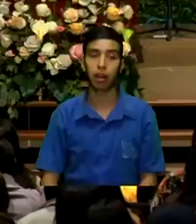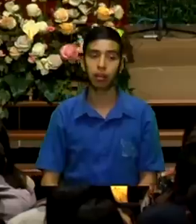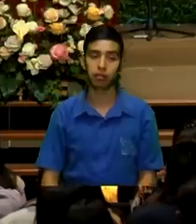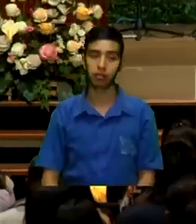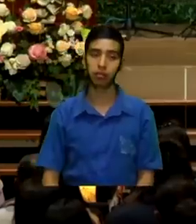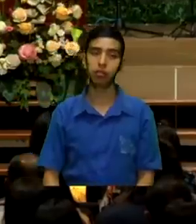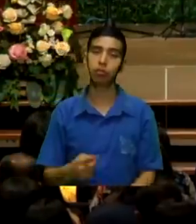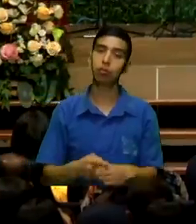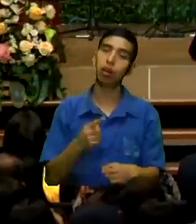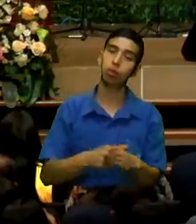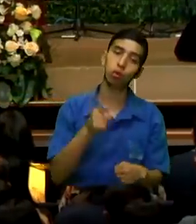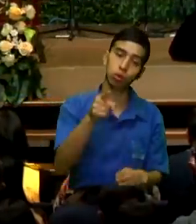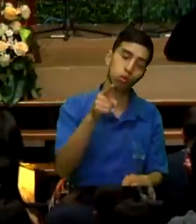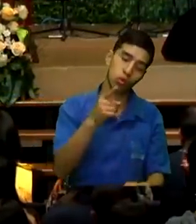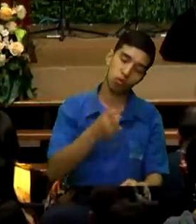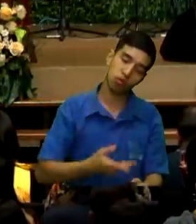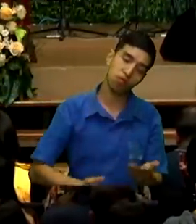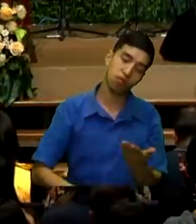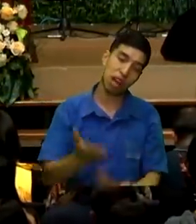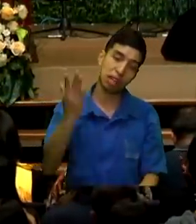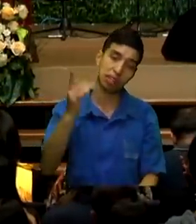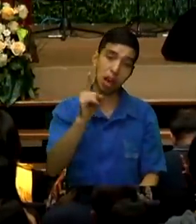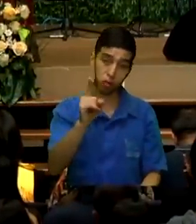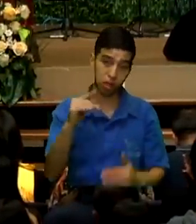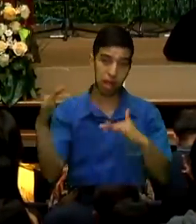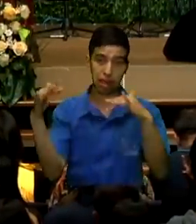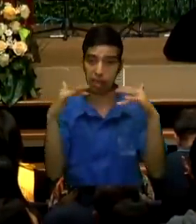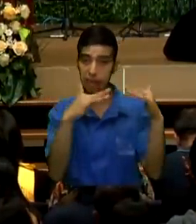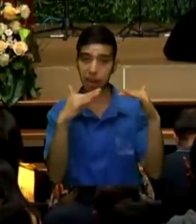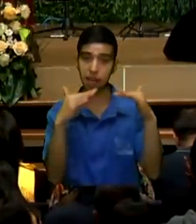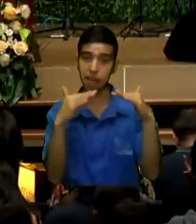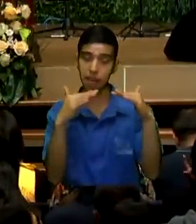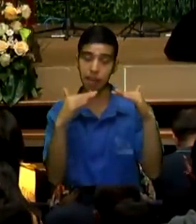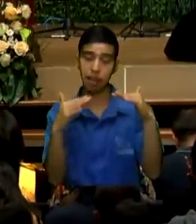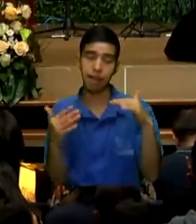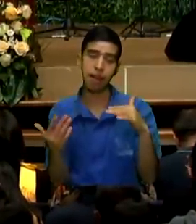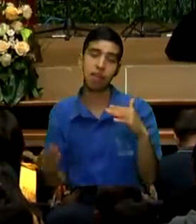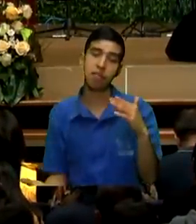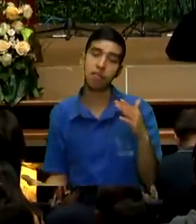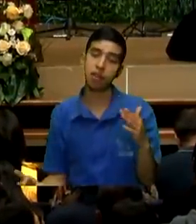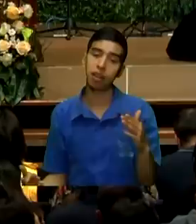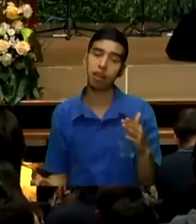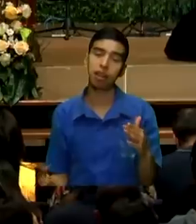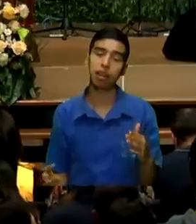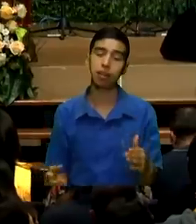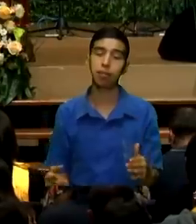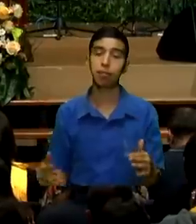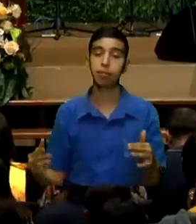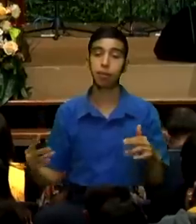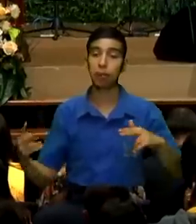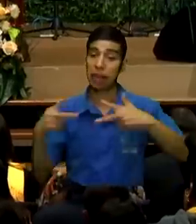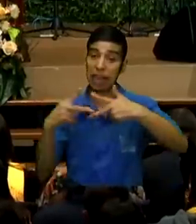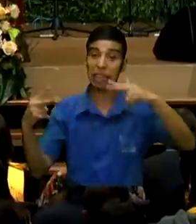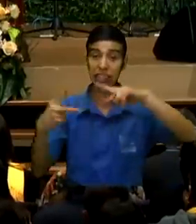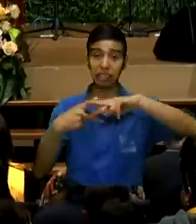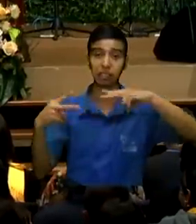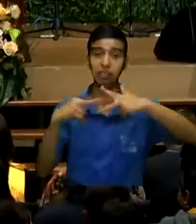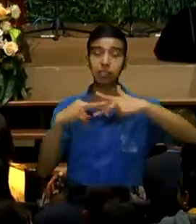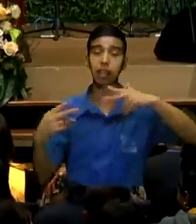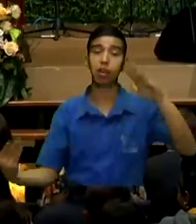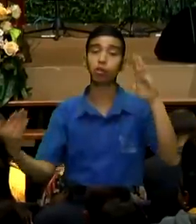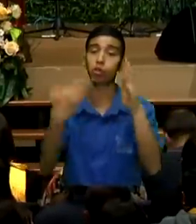enemigos, no contra tus amigos. Y algunos se confundieron y le metieron un